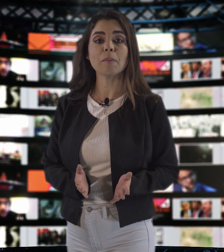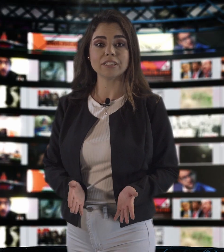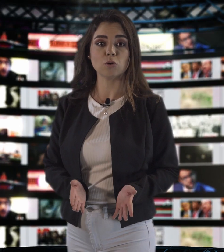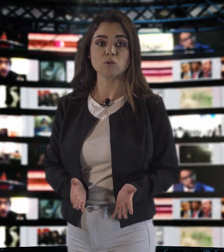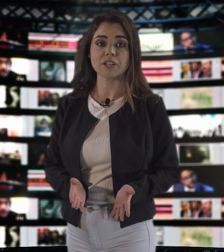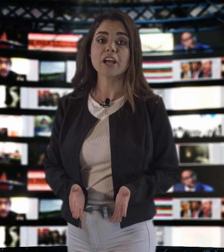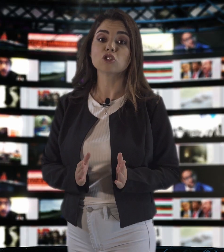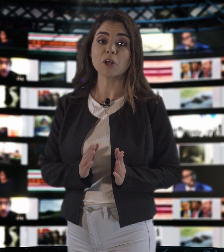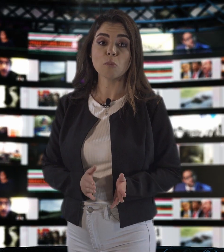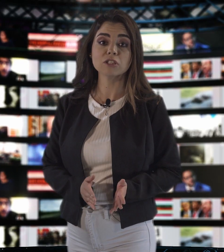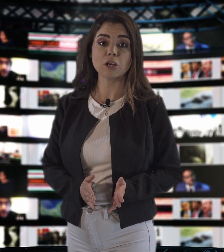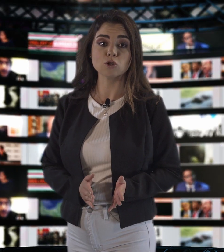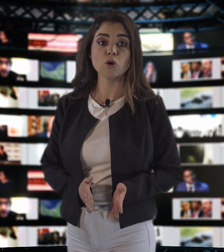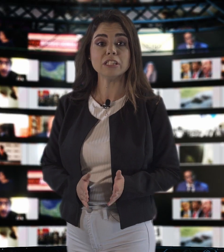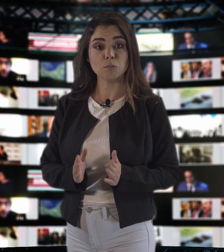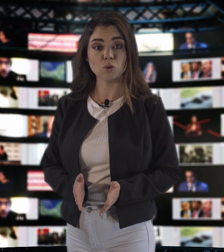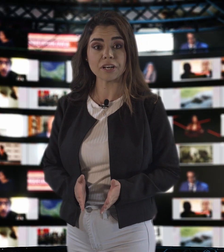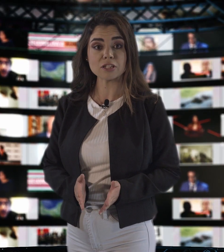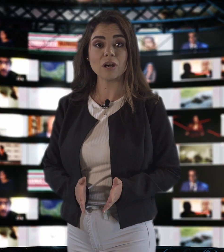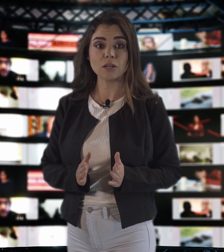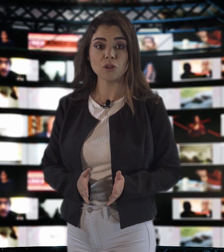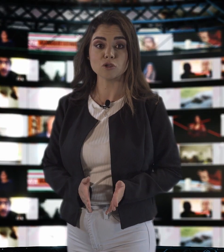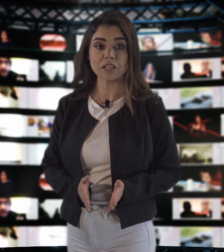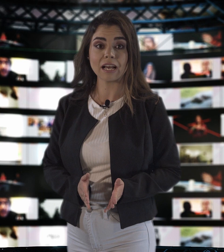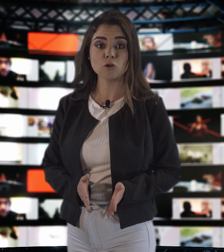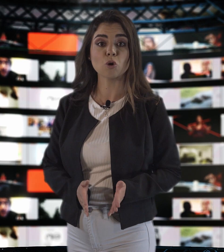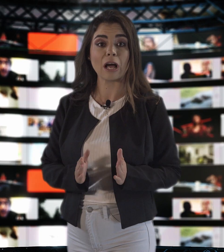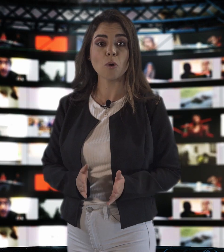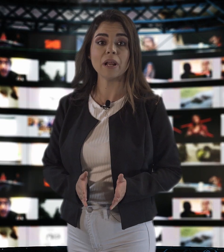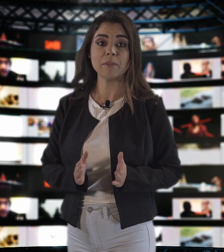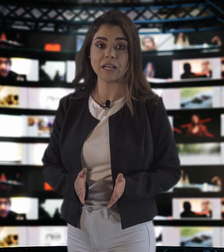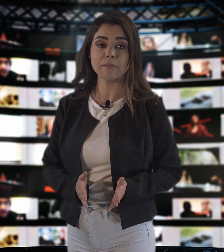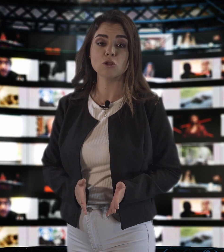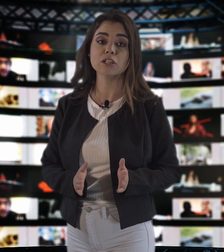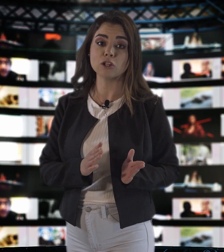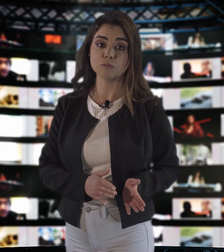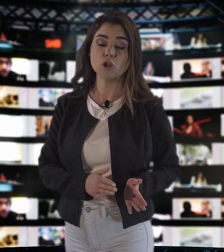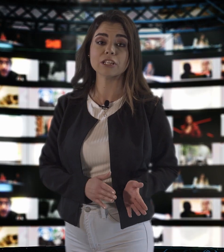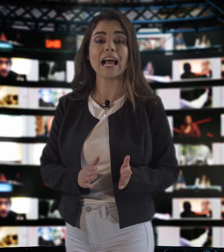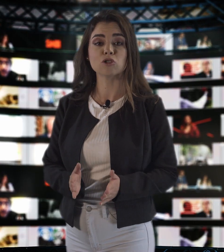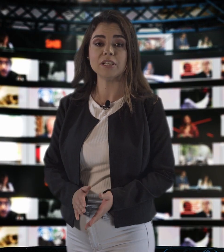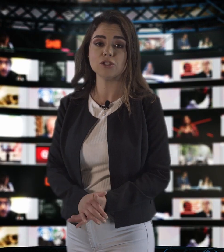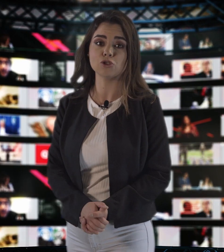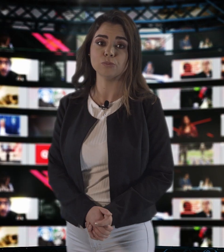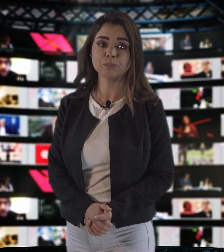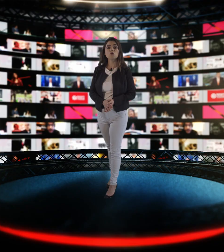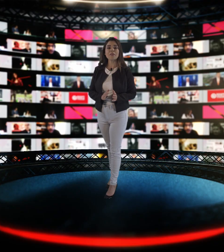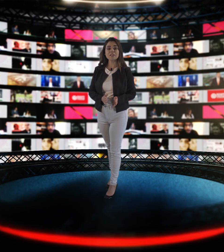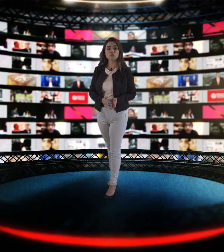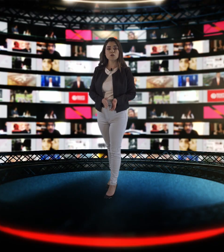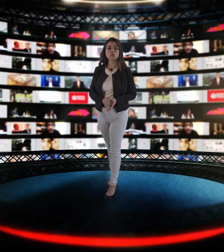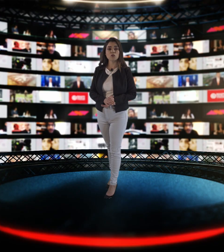pueblo de México merece conocer, sobre cómo se negoció y se puso en riesgo la salud de los mexicanos con la compra de medicamentos del 2012 al